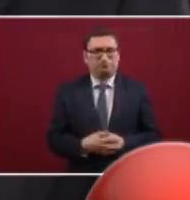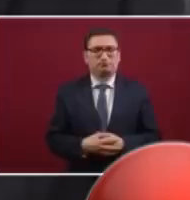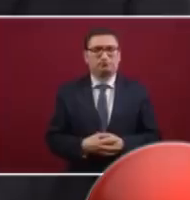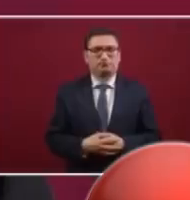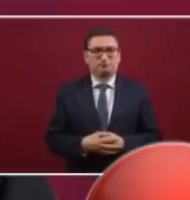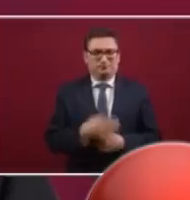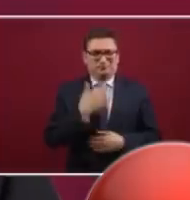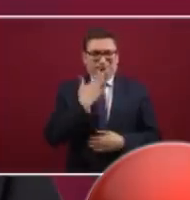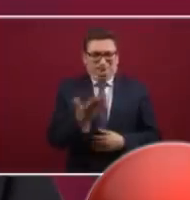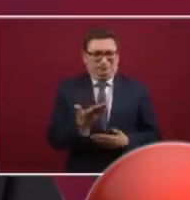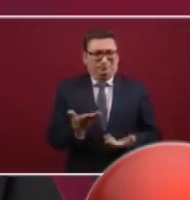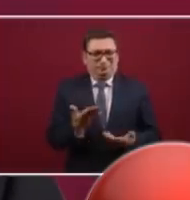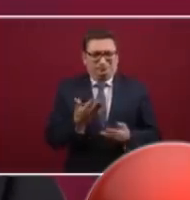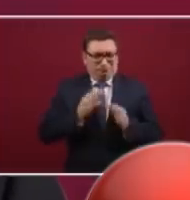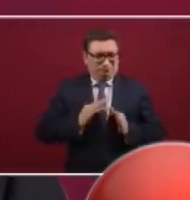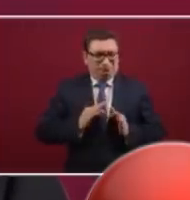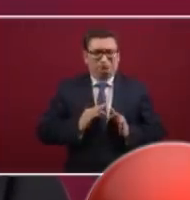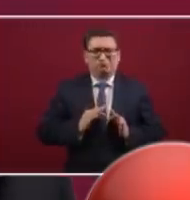es sano